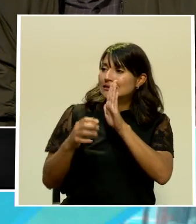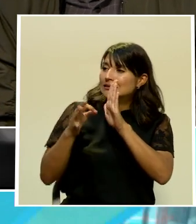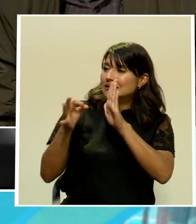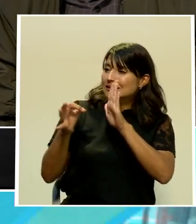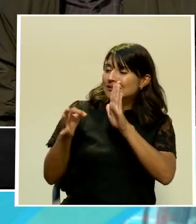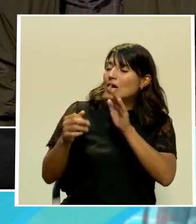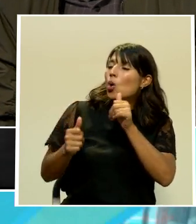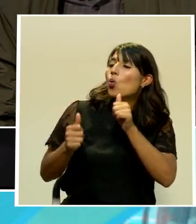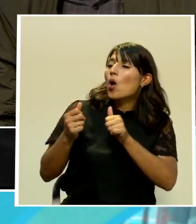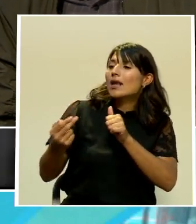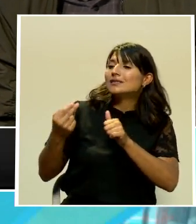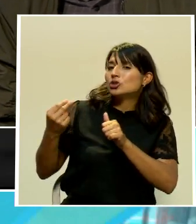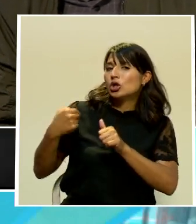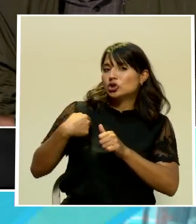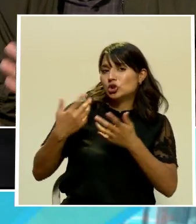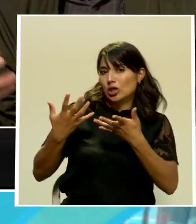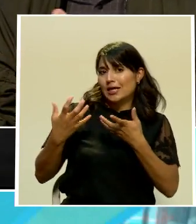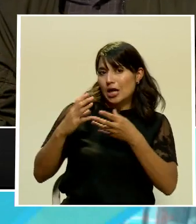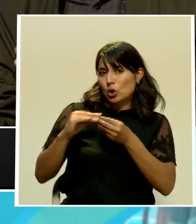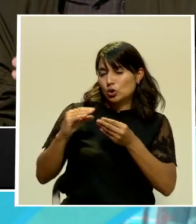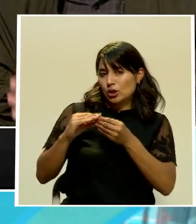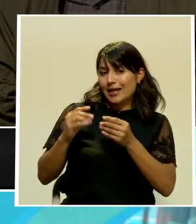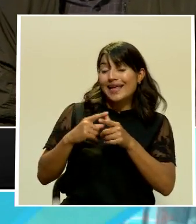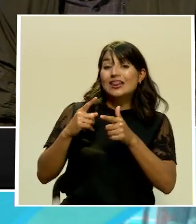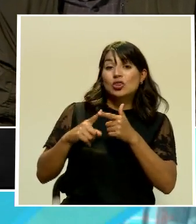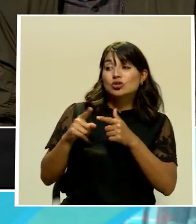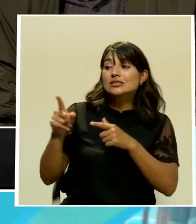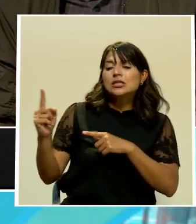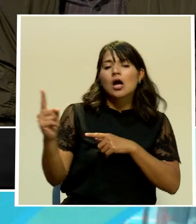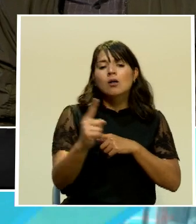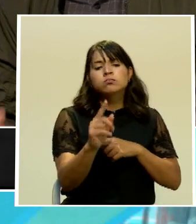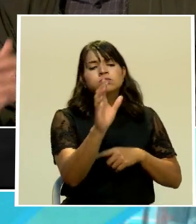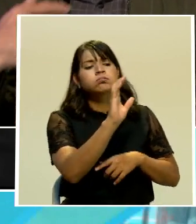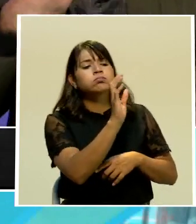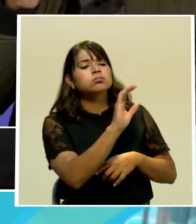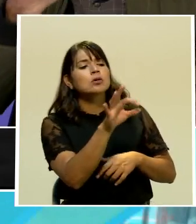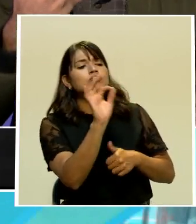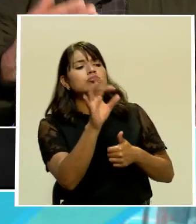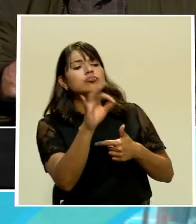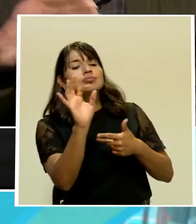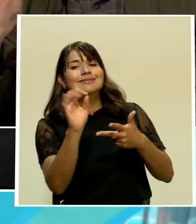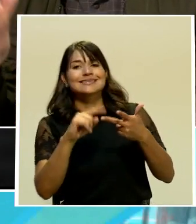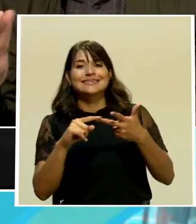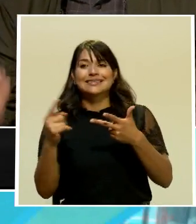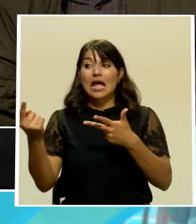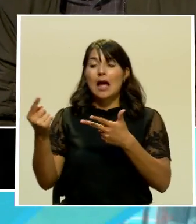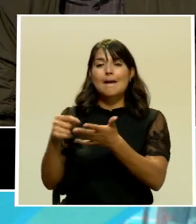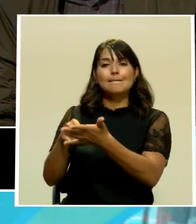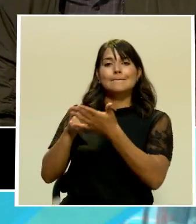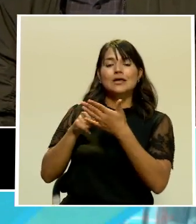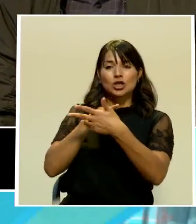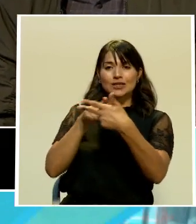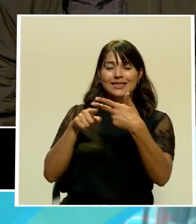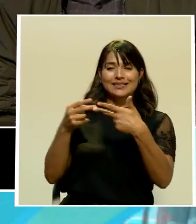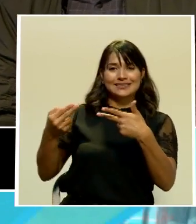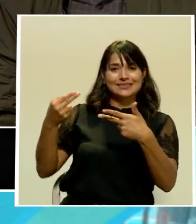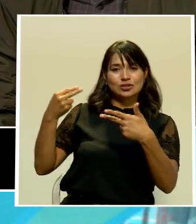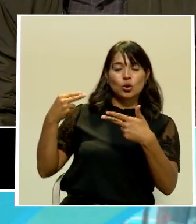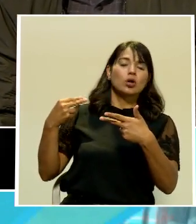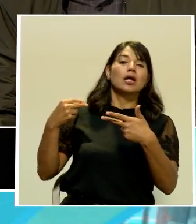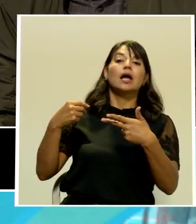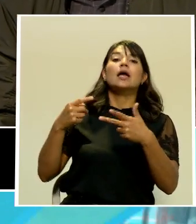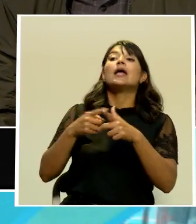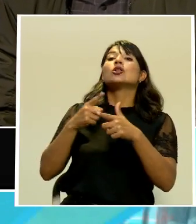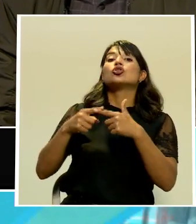historia andaba buscando y ella me presentó 3 historias. Entonces yo me vine con ella a platicar con estas